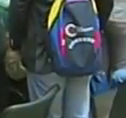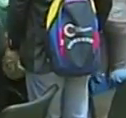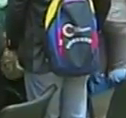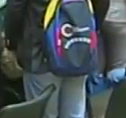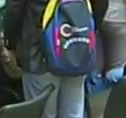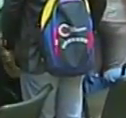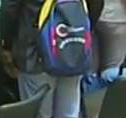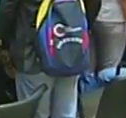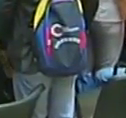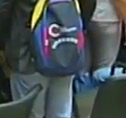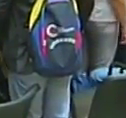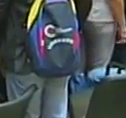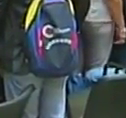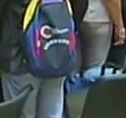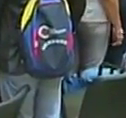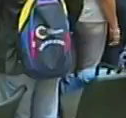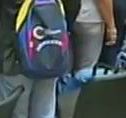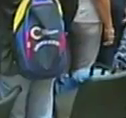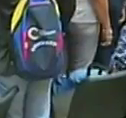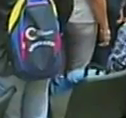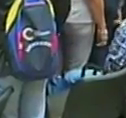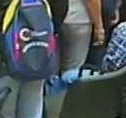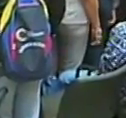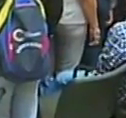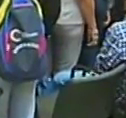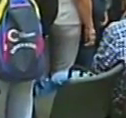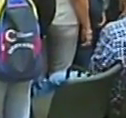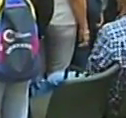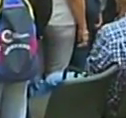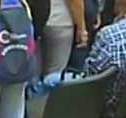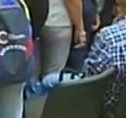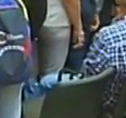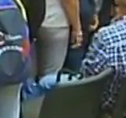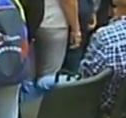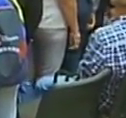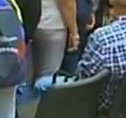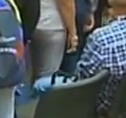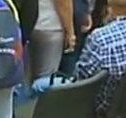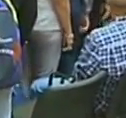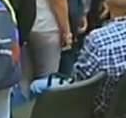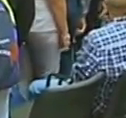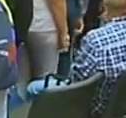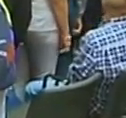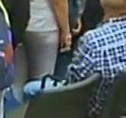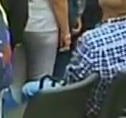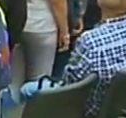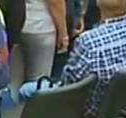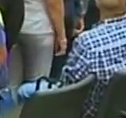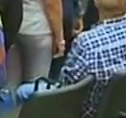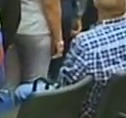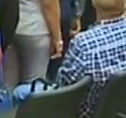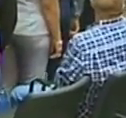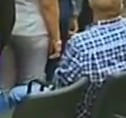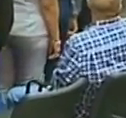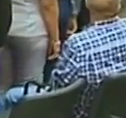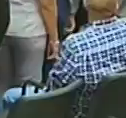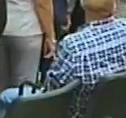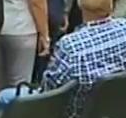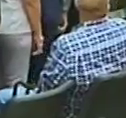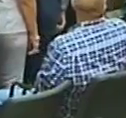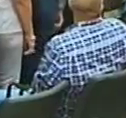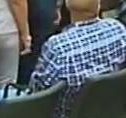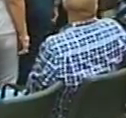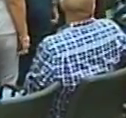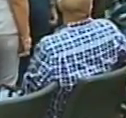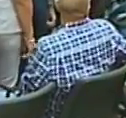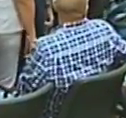la segunda ley de las 8 que se han debatido acá en este espacio. Tiene que ver con la economía venezolana,